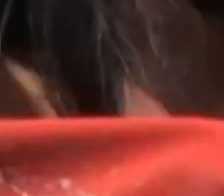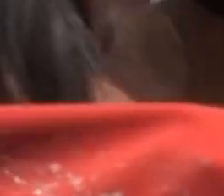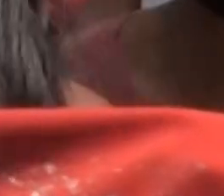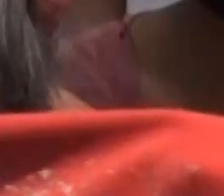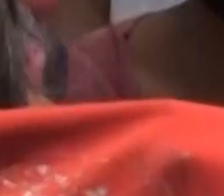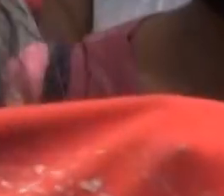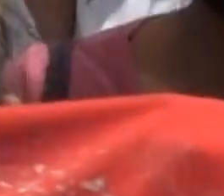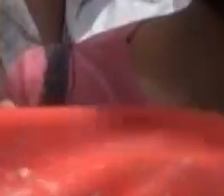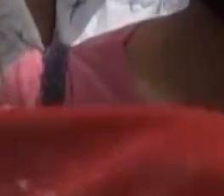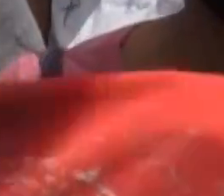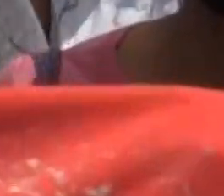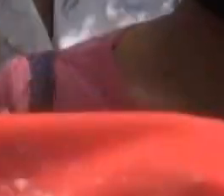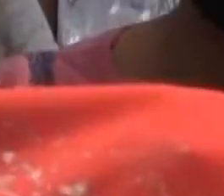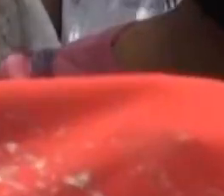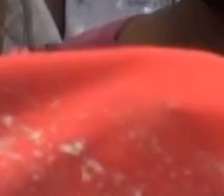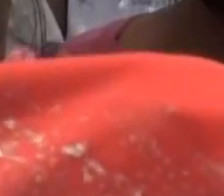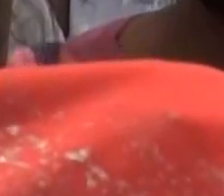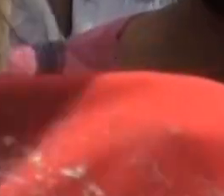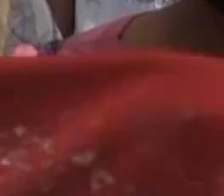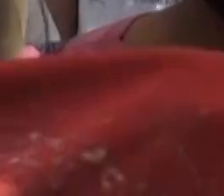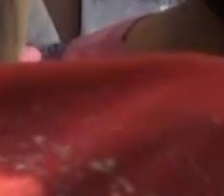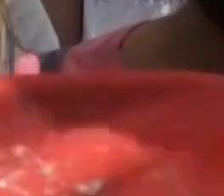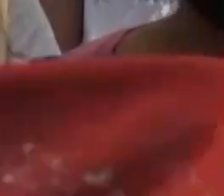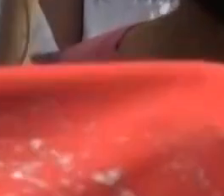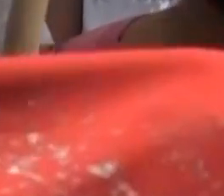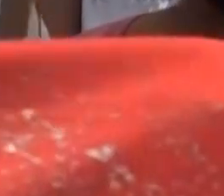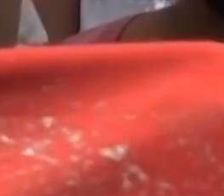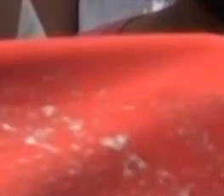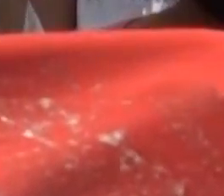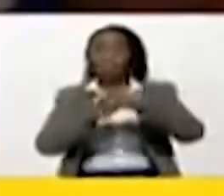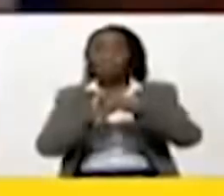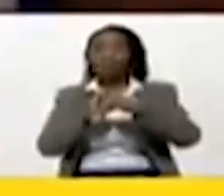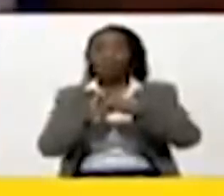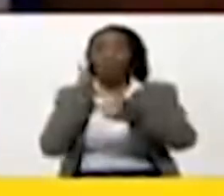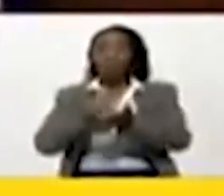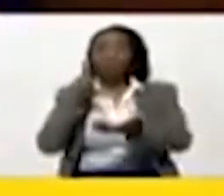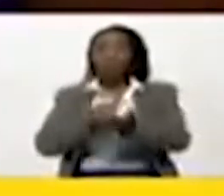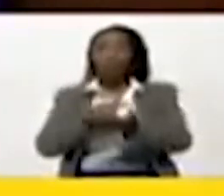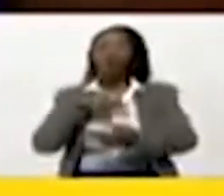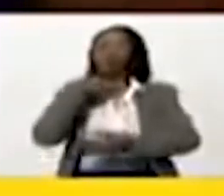Y más nunca venga un imperio a decirnos qué carajo vamos a hacer.